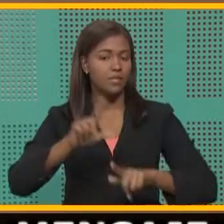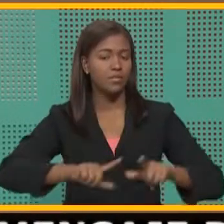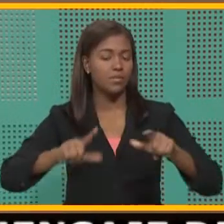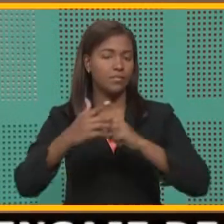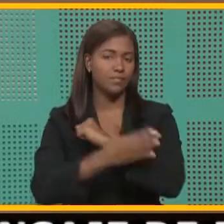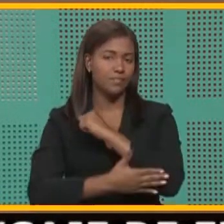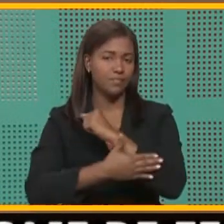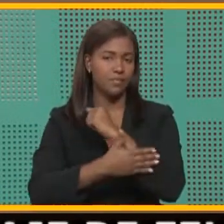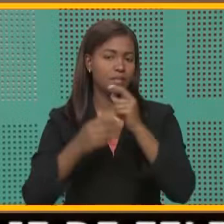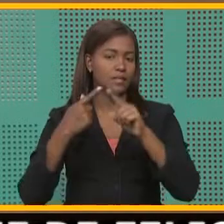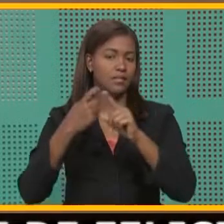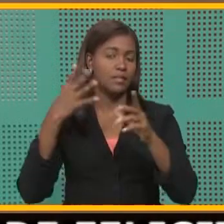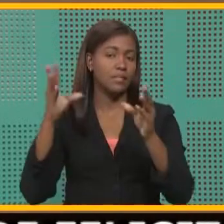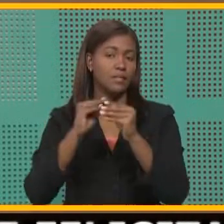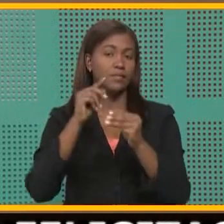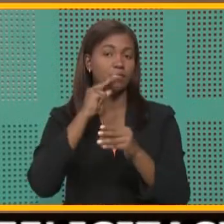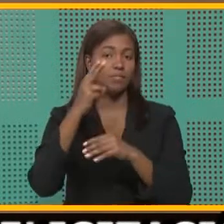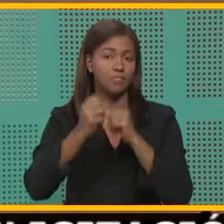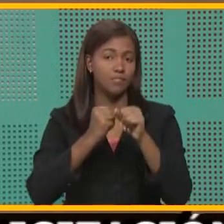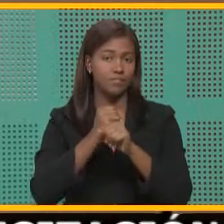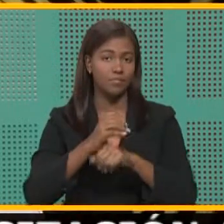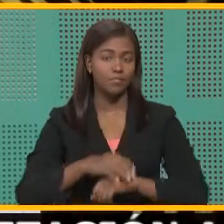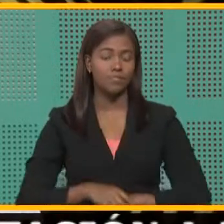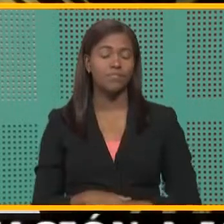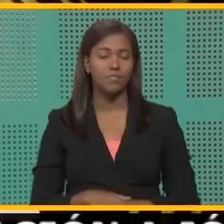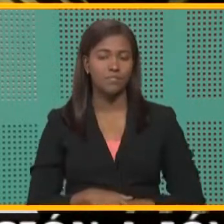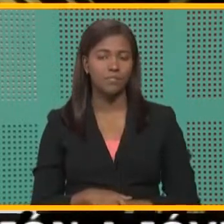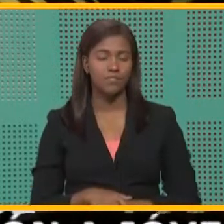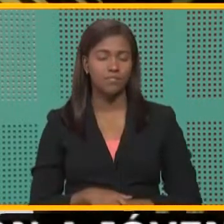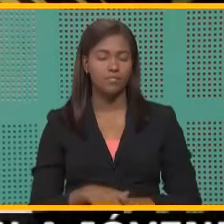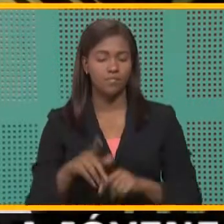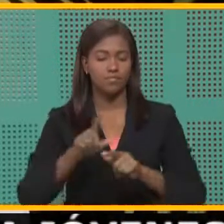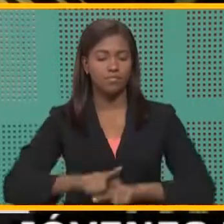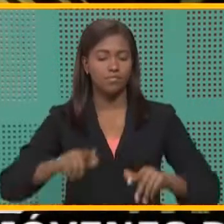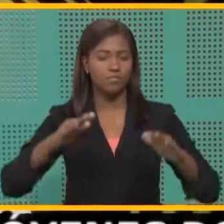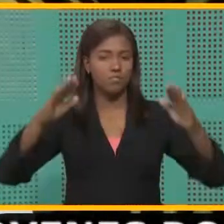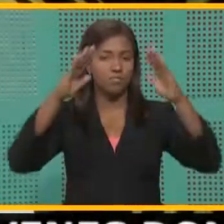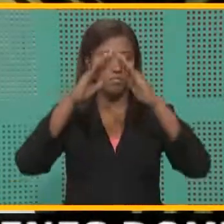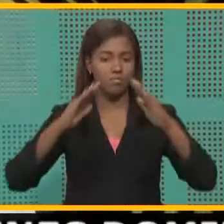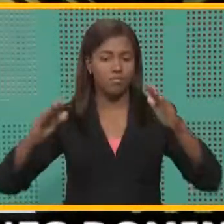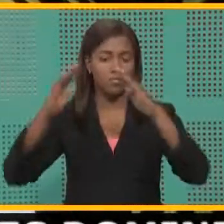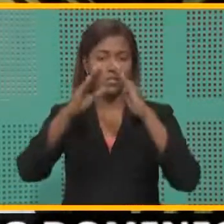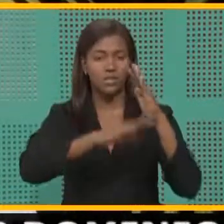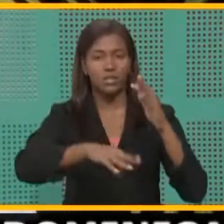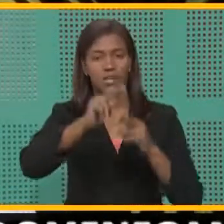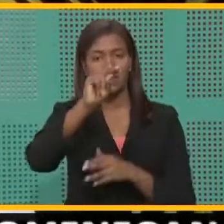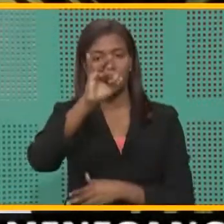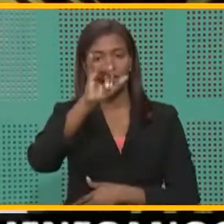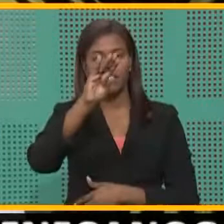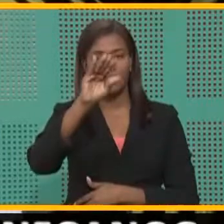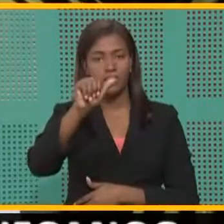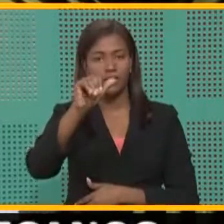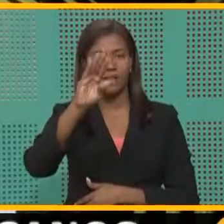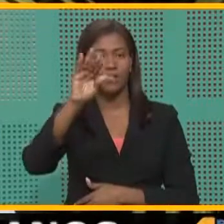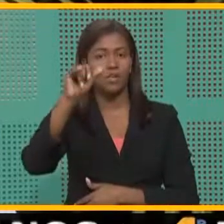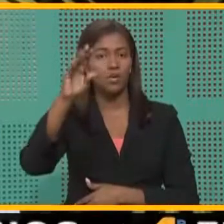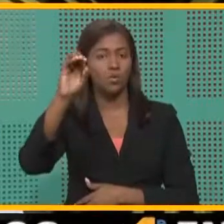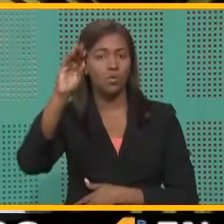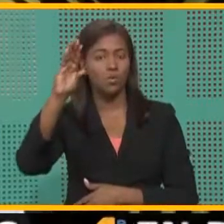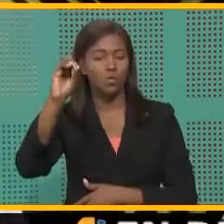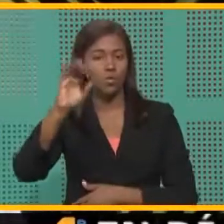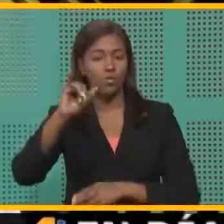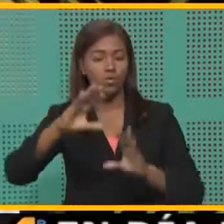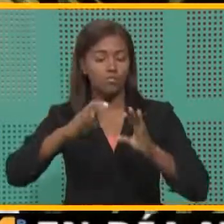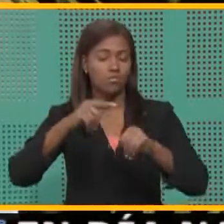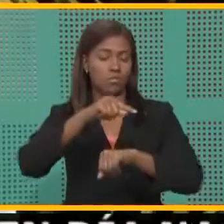país desde hace más de 2 años. En zonas de alta montaña de la Sierra de Neiva, Sierra de Bauruco y Cordillera Central. Y